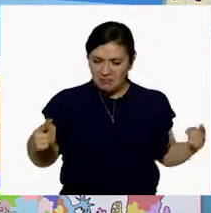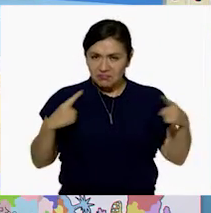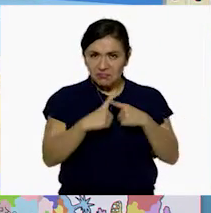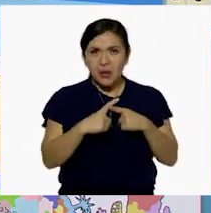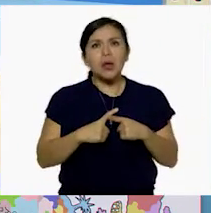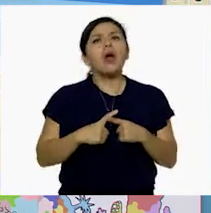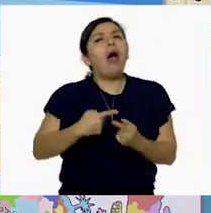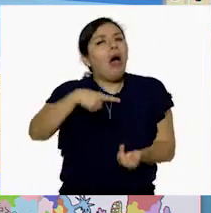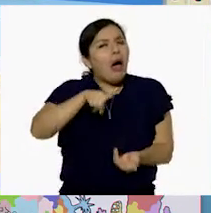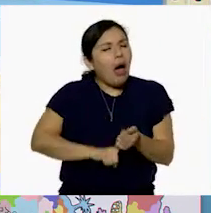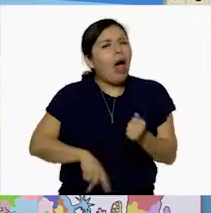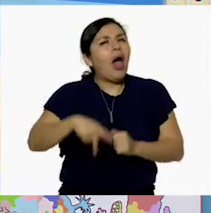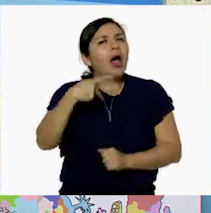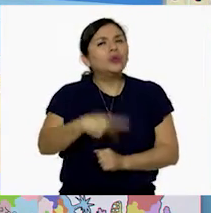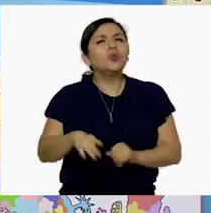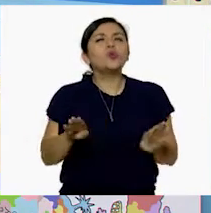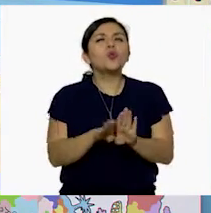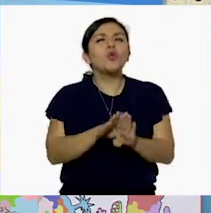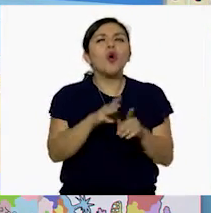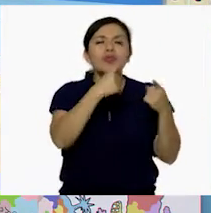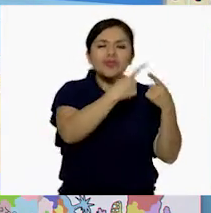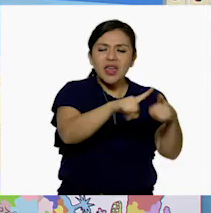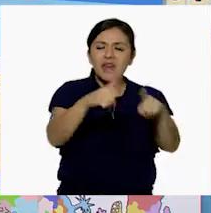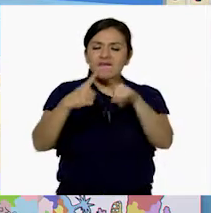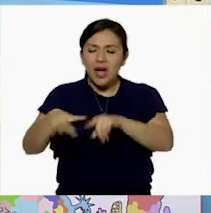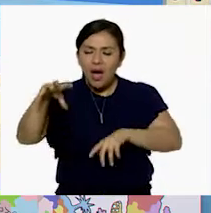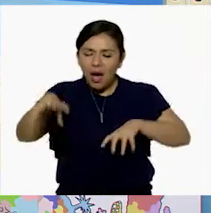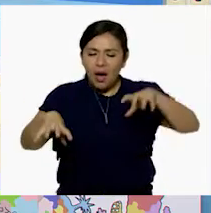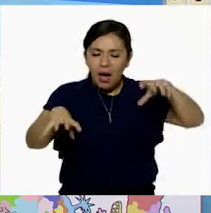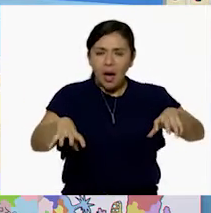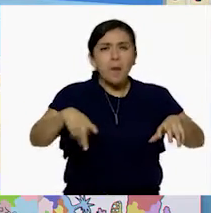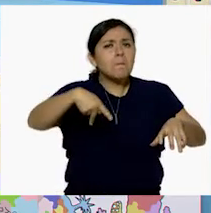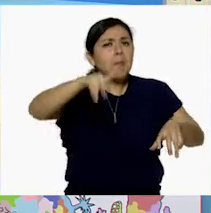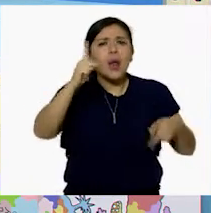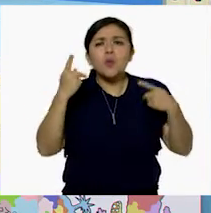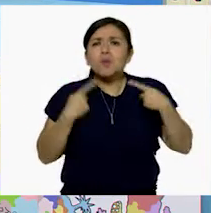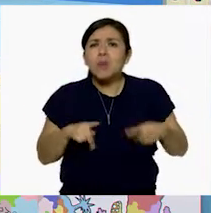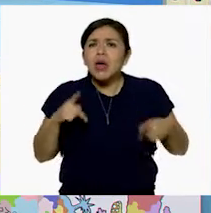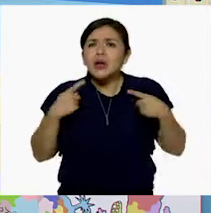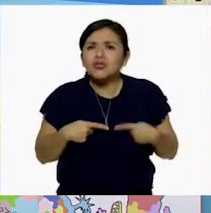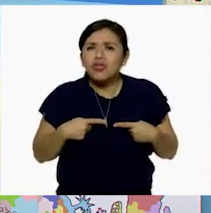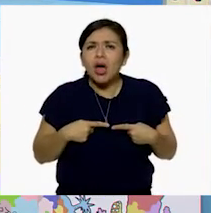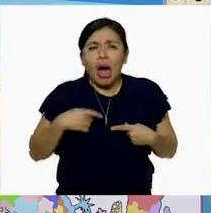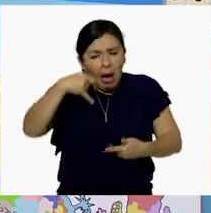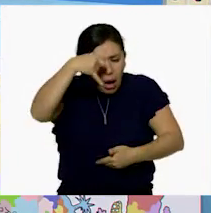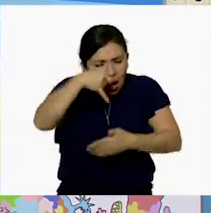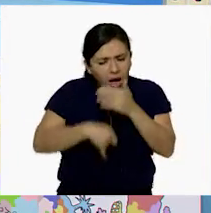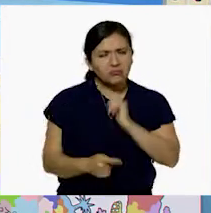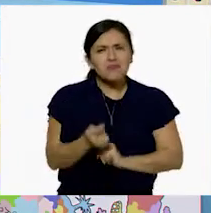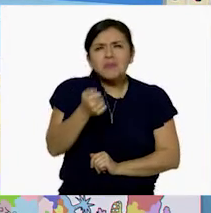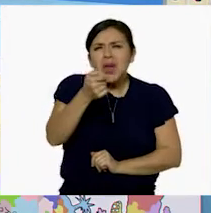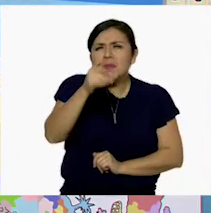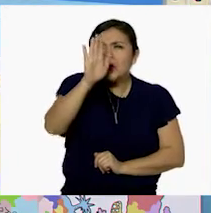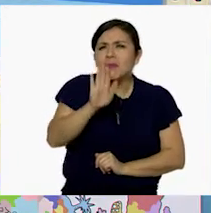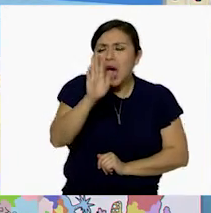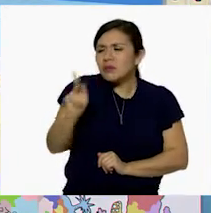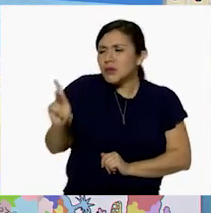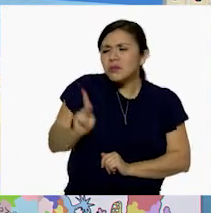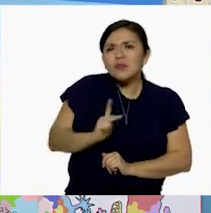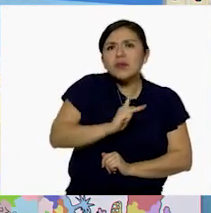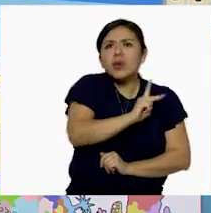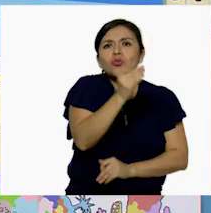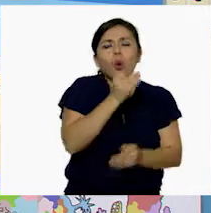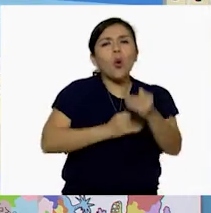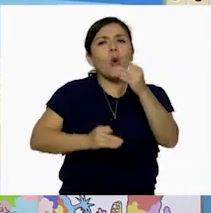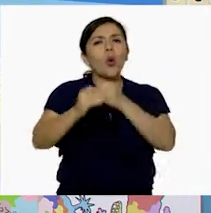riquezas radiquen ahí, en sus diferencias, las personas somos en el fondo muy similares y valemos lo